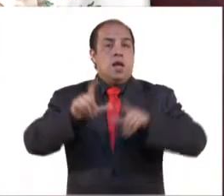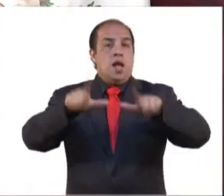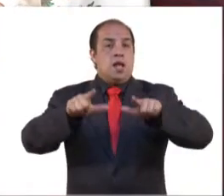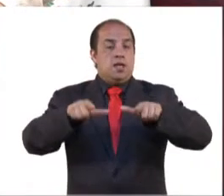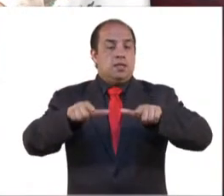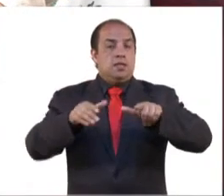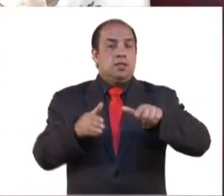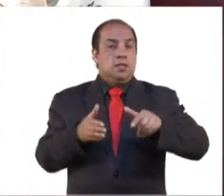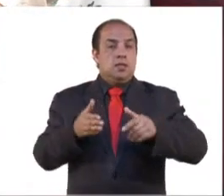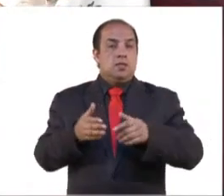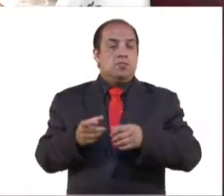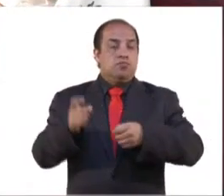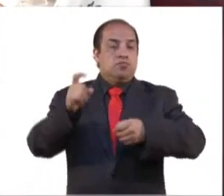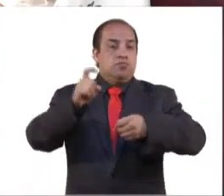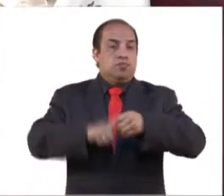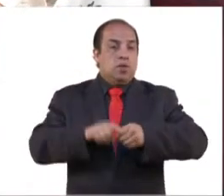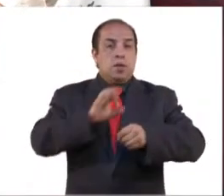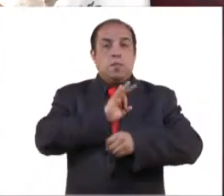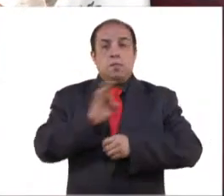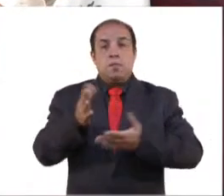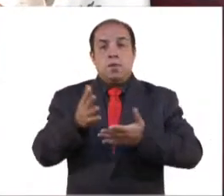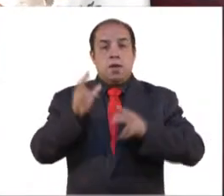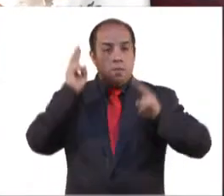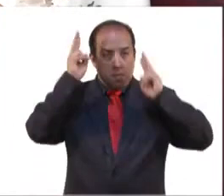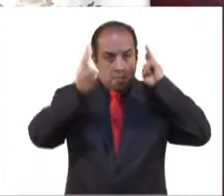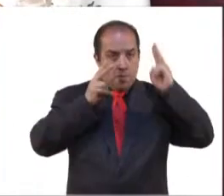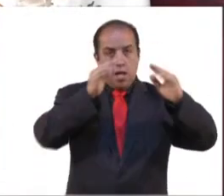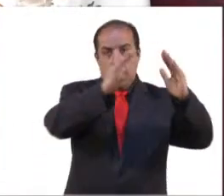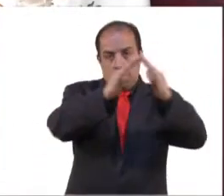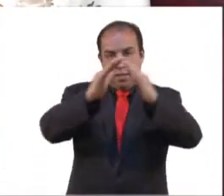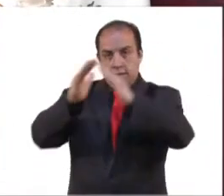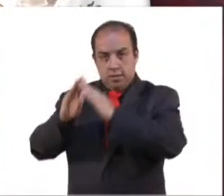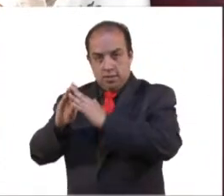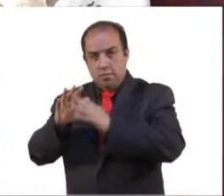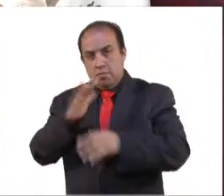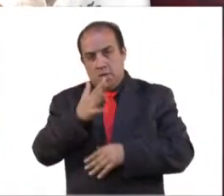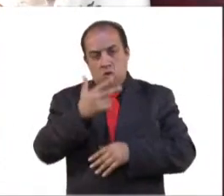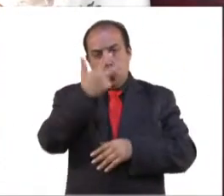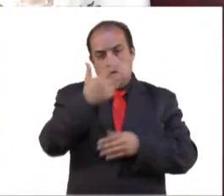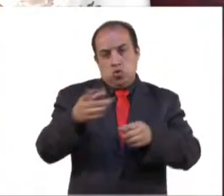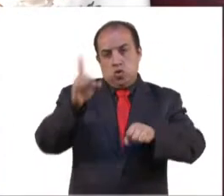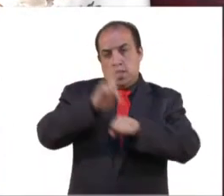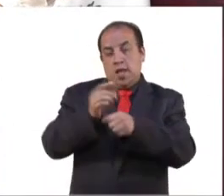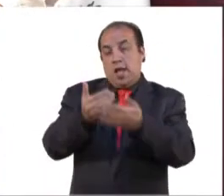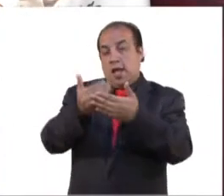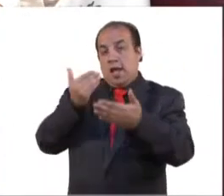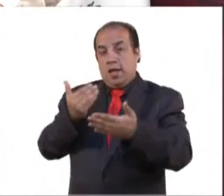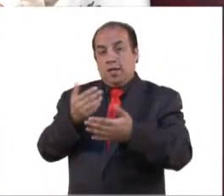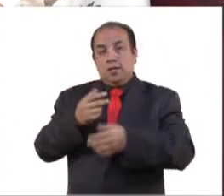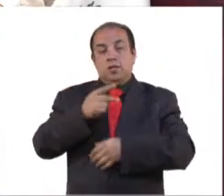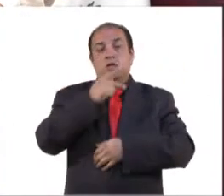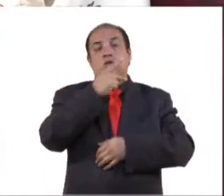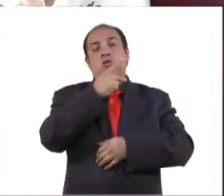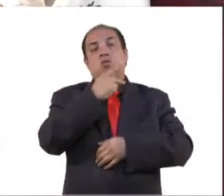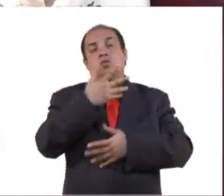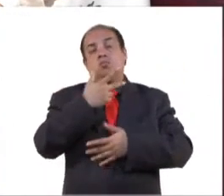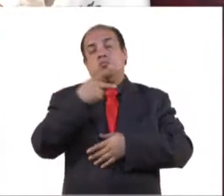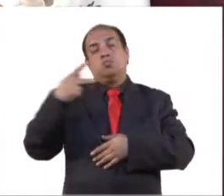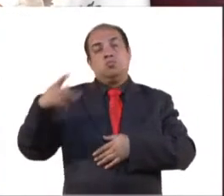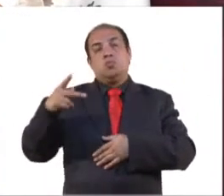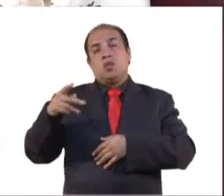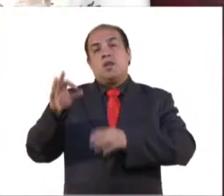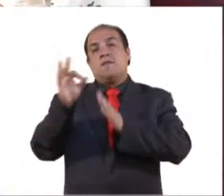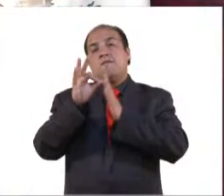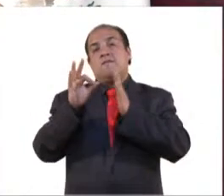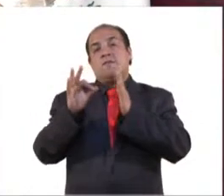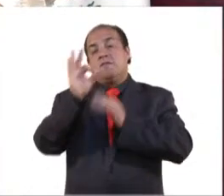página web. Entonces, se va a hacer una visita domiciliaria aproximadamente 8 días antes de que le toque ir a recoger